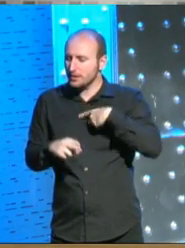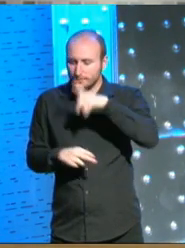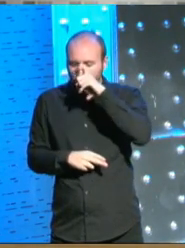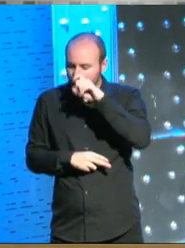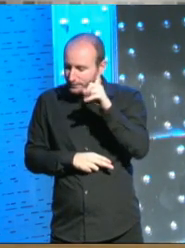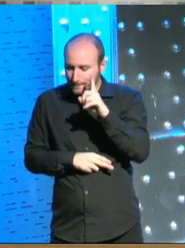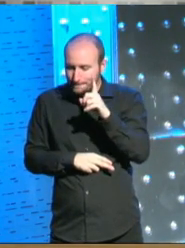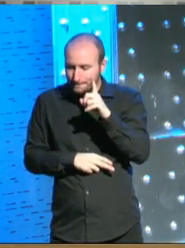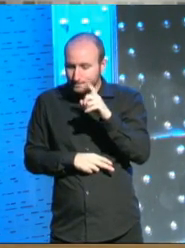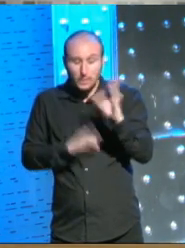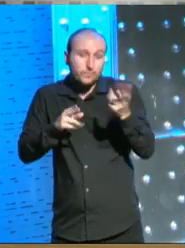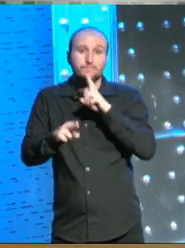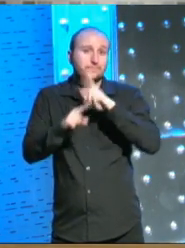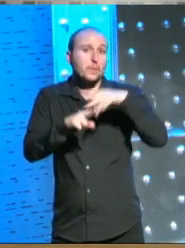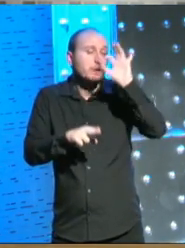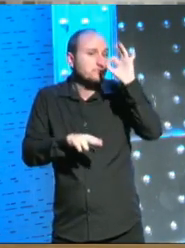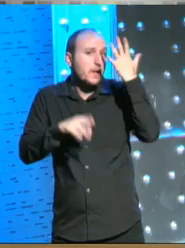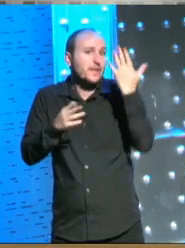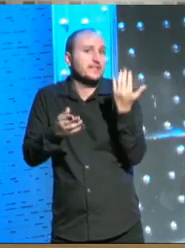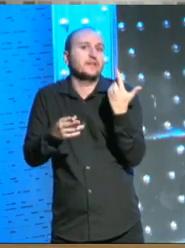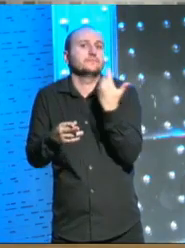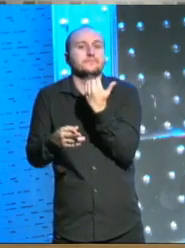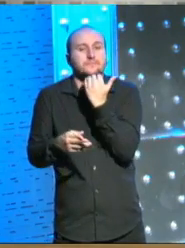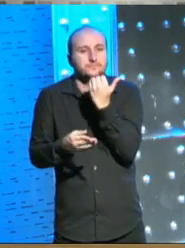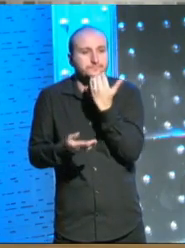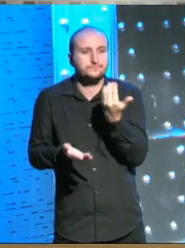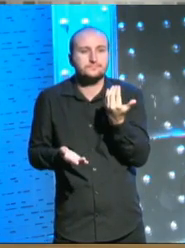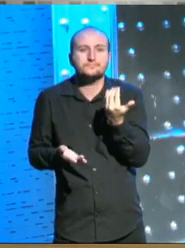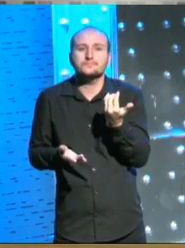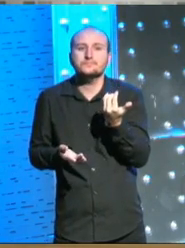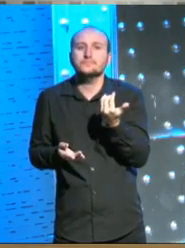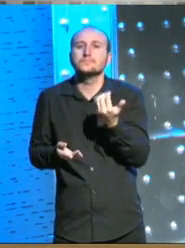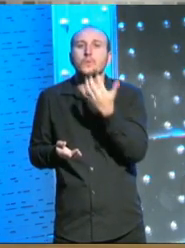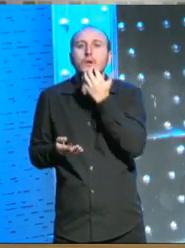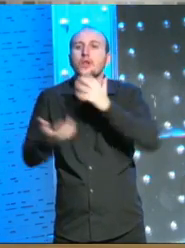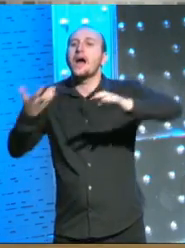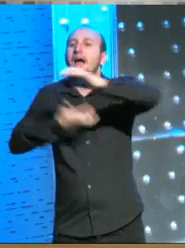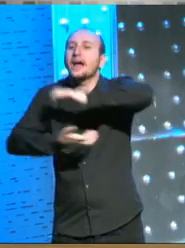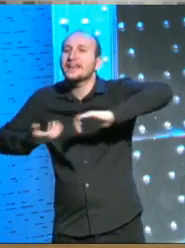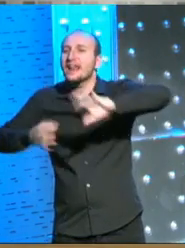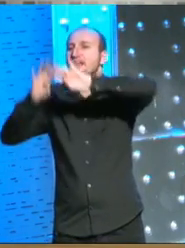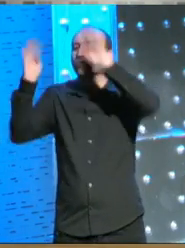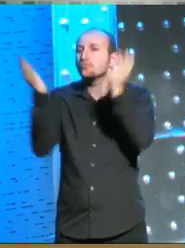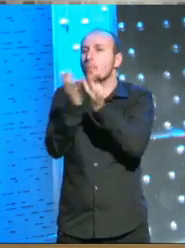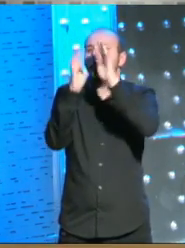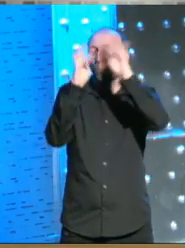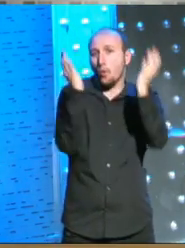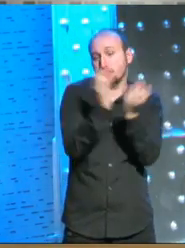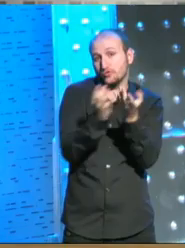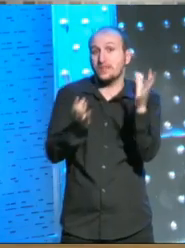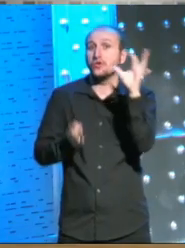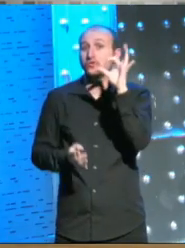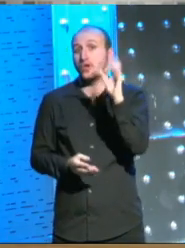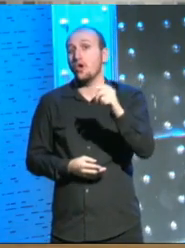Bueno, se inventó un nombre de así rimbombante, de tipo Flash Gordon, la guerra de los mundos, como fuese. Y claro, los soviéticos ya no